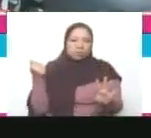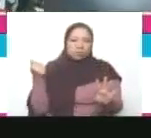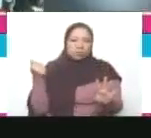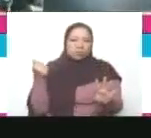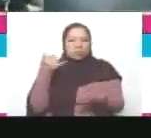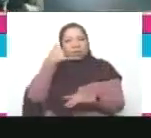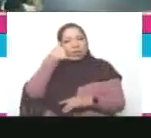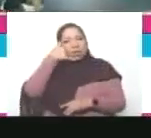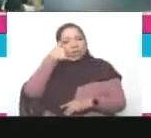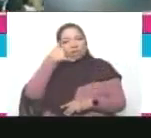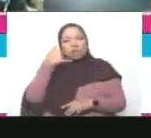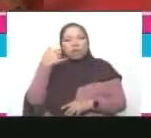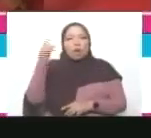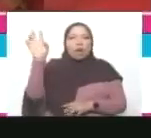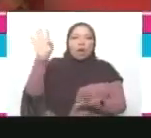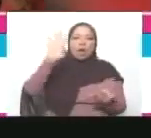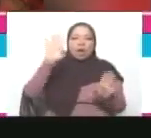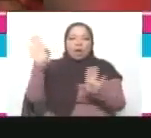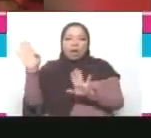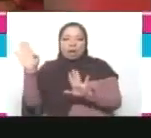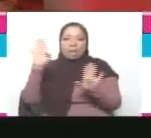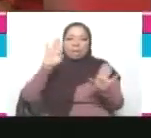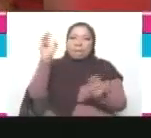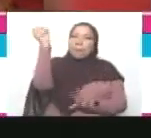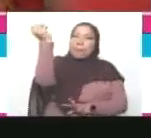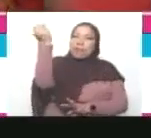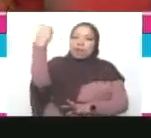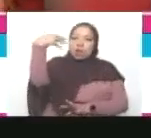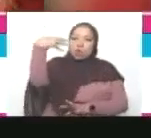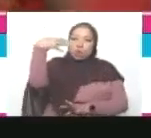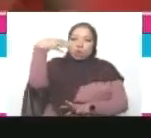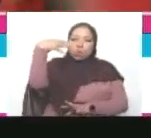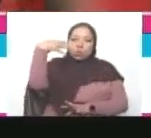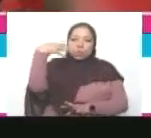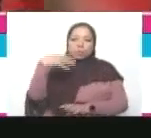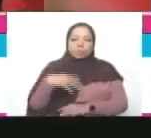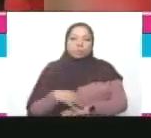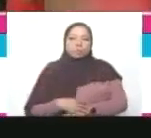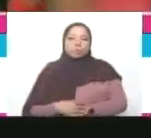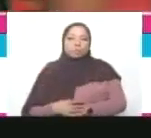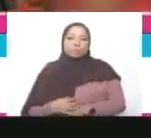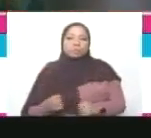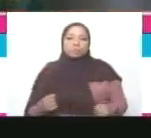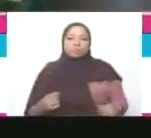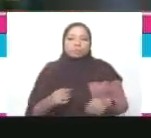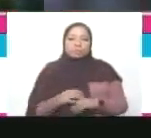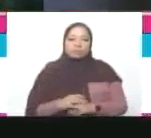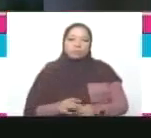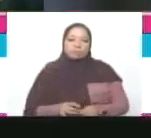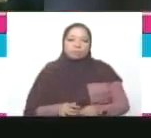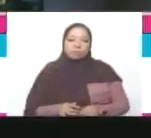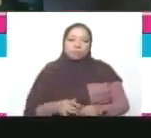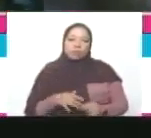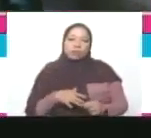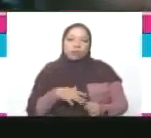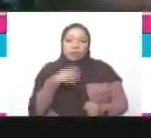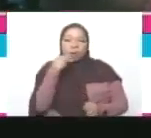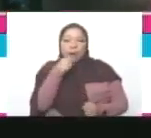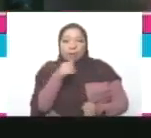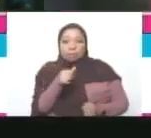teléfonos prendidos. Se ven miles de personas, porque una persona, un teléfono. Eso ya habla